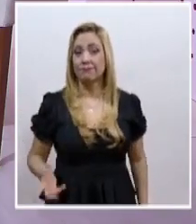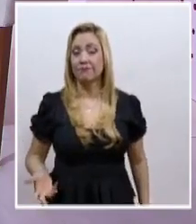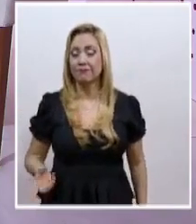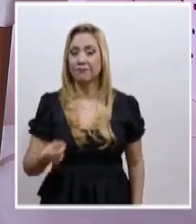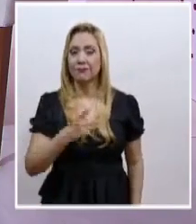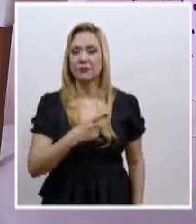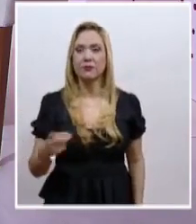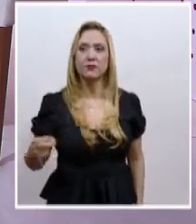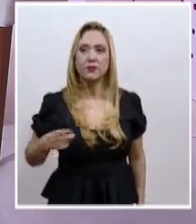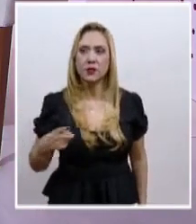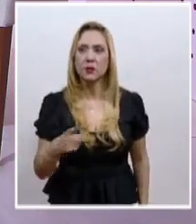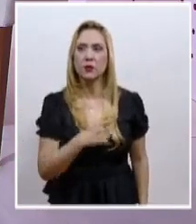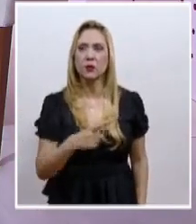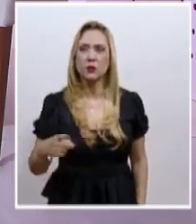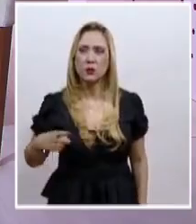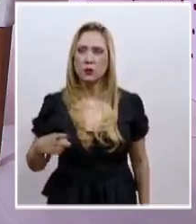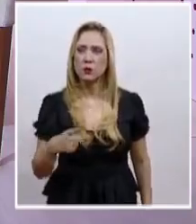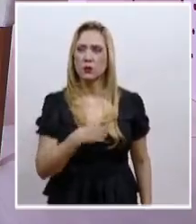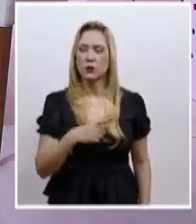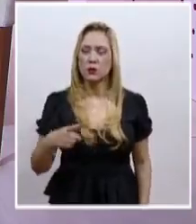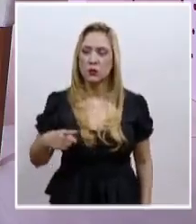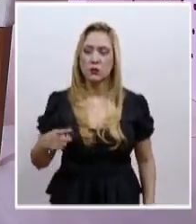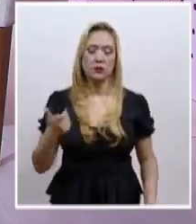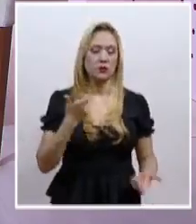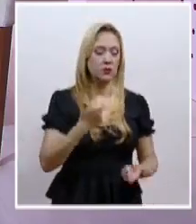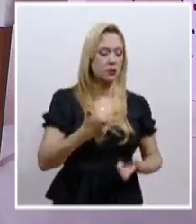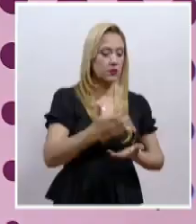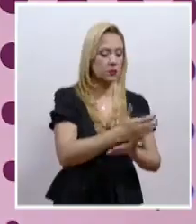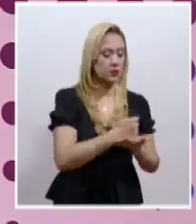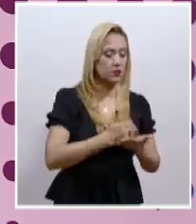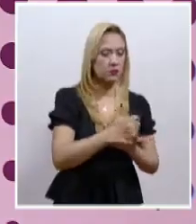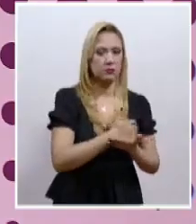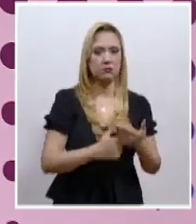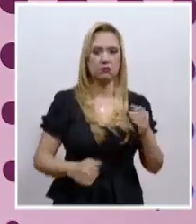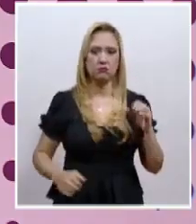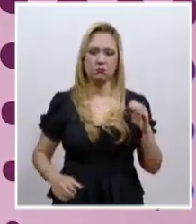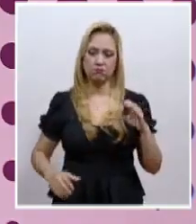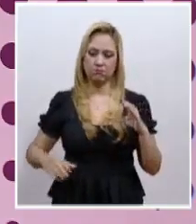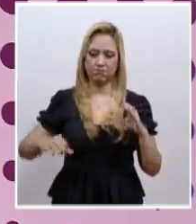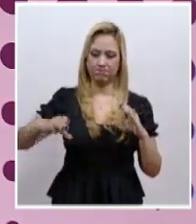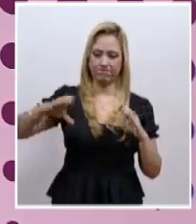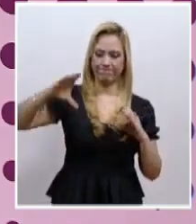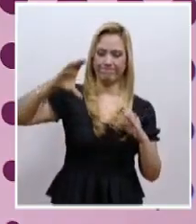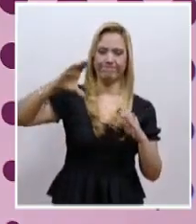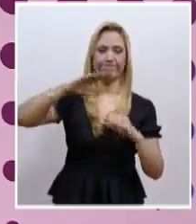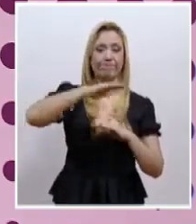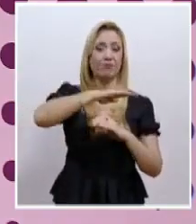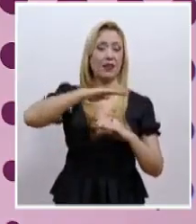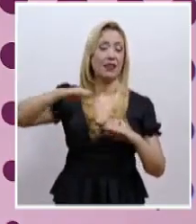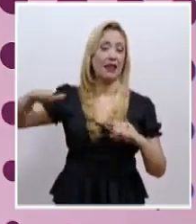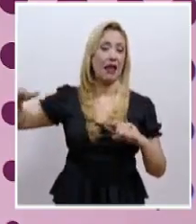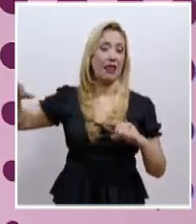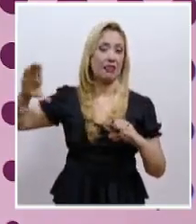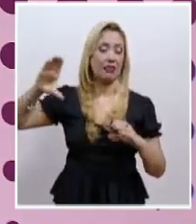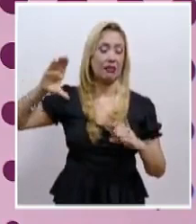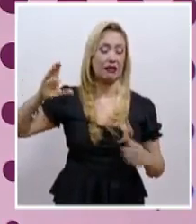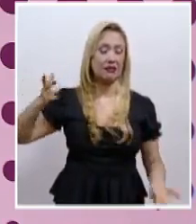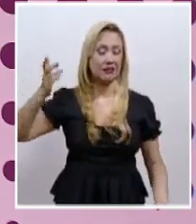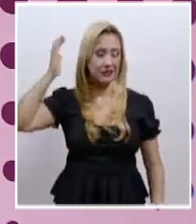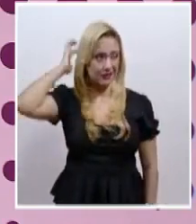de deuda frente al tamaño de lo que vale la economía, pues ya prácticamente es la mitad, ¿no? Y